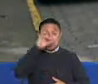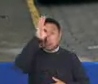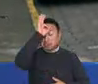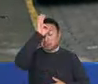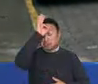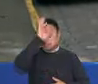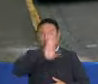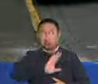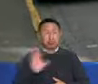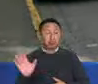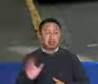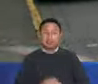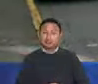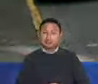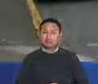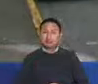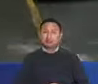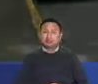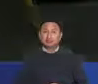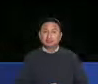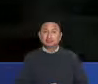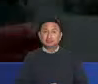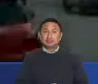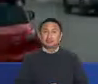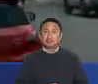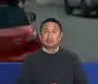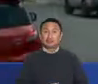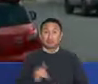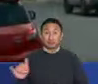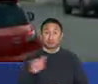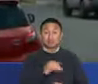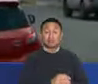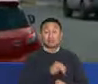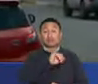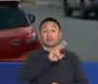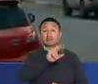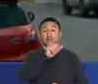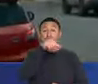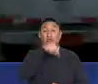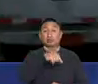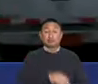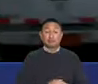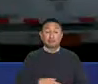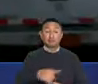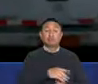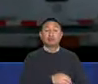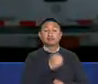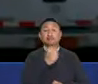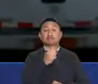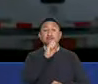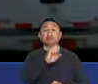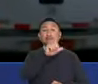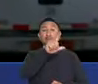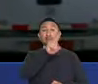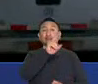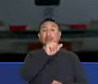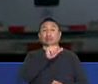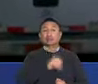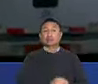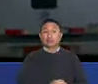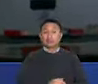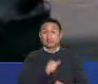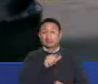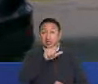no tengo ni idea de qué hay que hacer. Al igual que Iván, quien vive en Selva Alegre, uno de los sectores del cantón Rumiñahui que